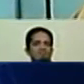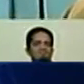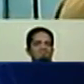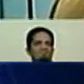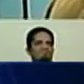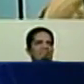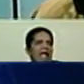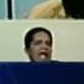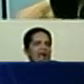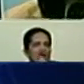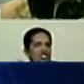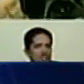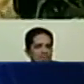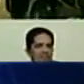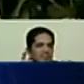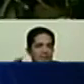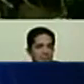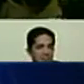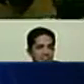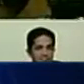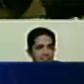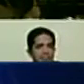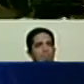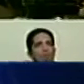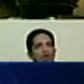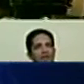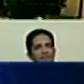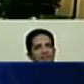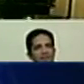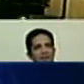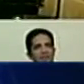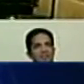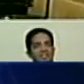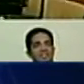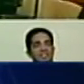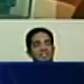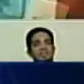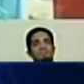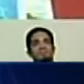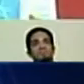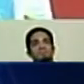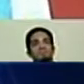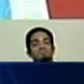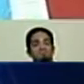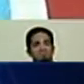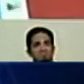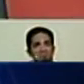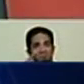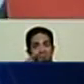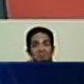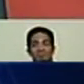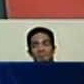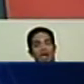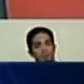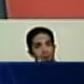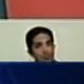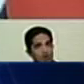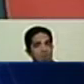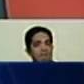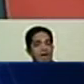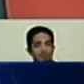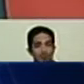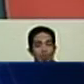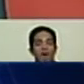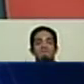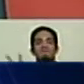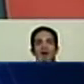sobre este tema tan importante y que fue de tal gravedad, donde se incursionó en territorio